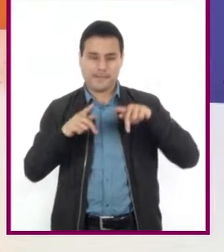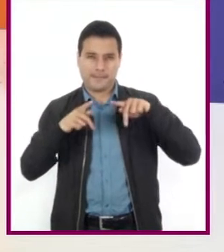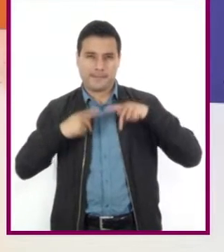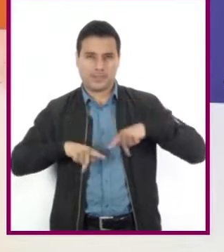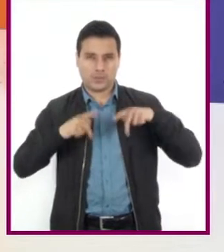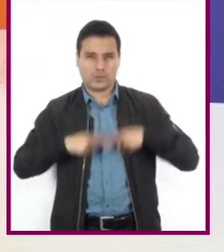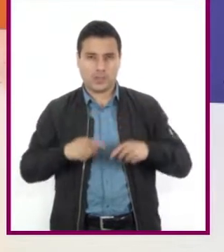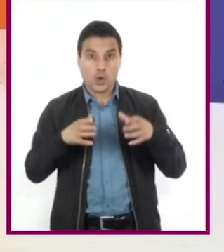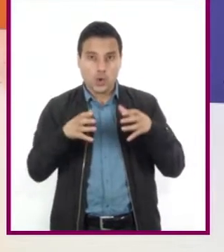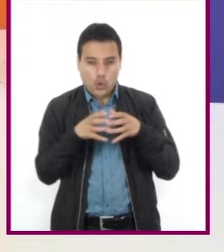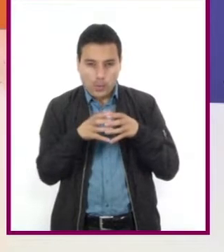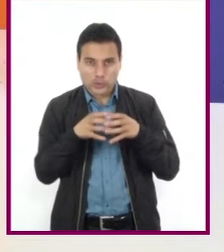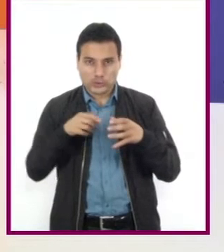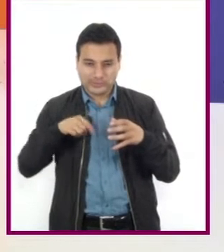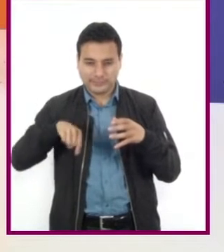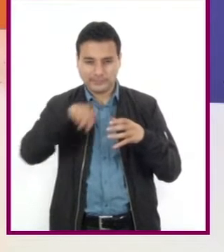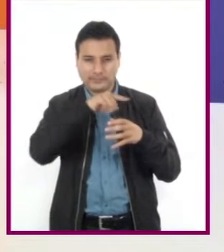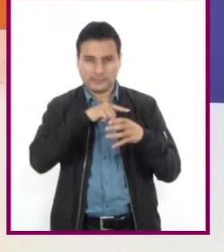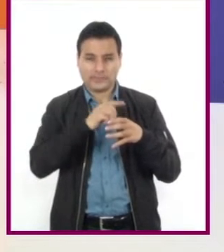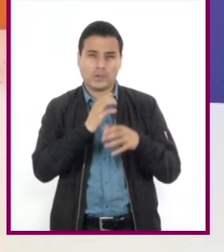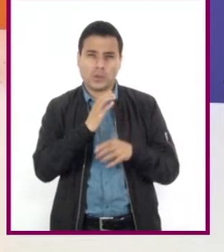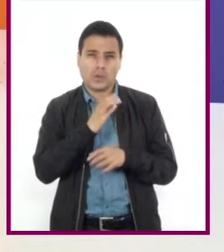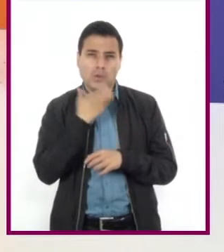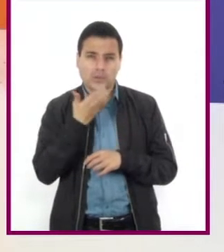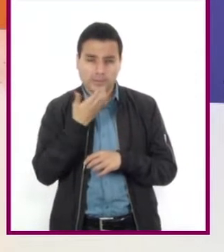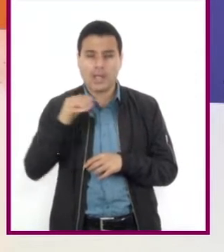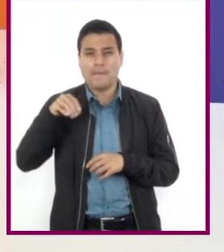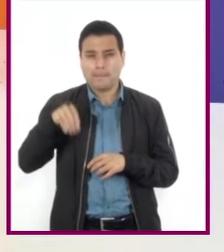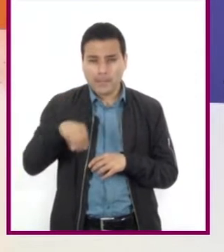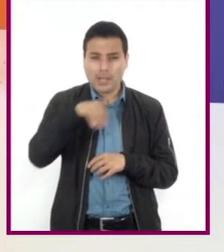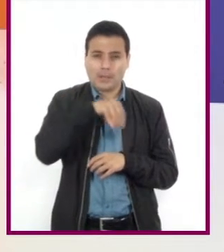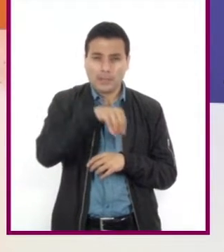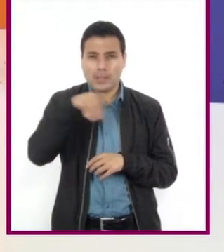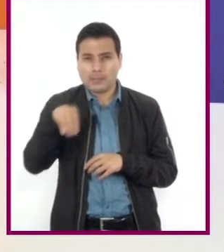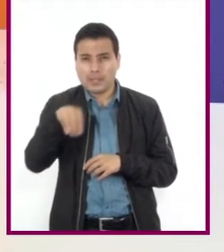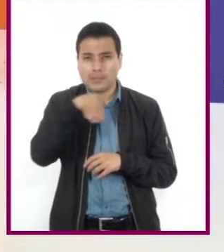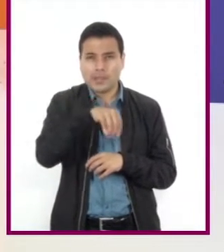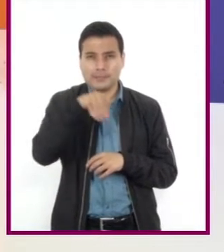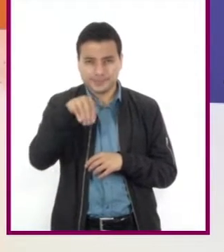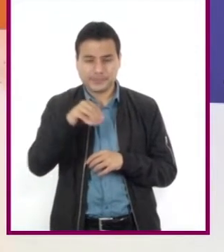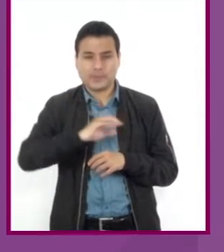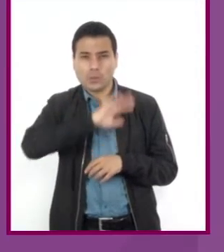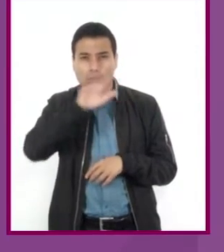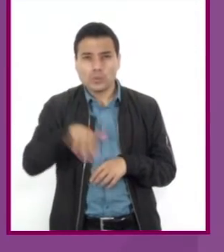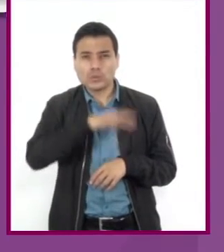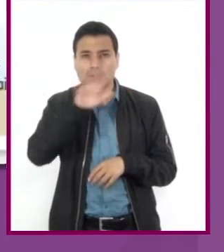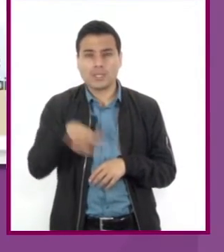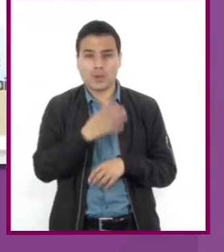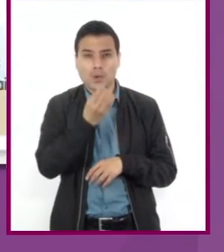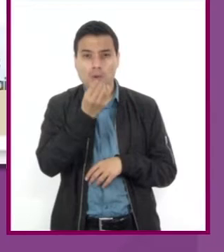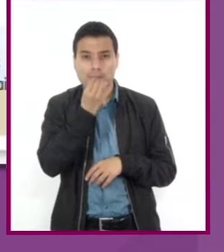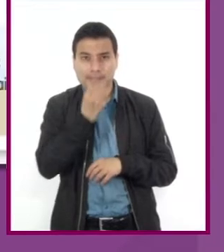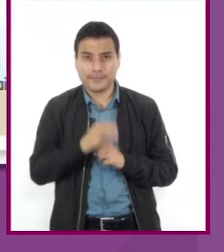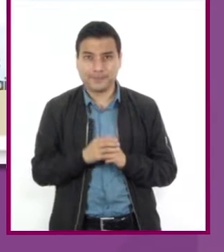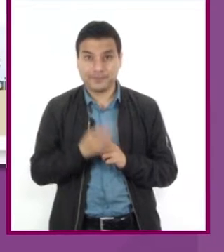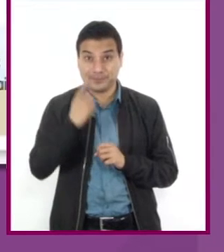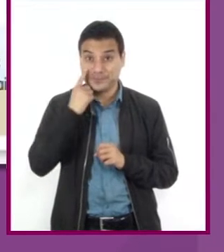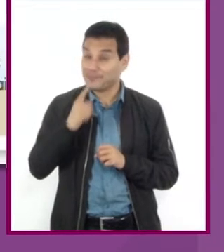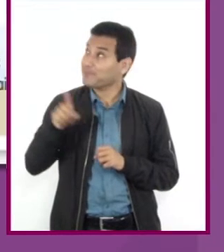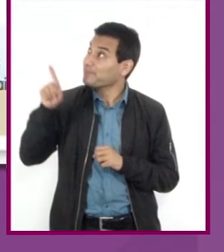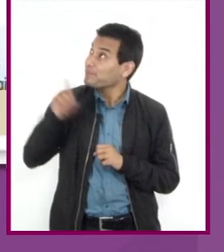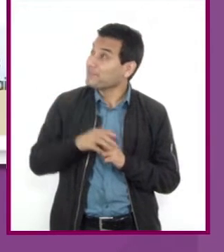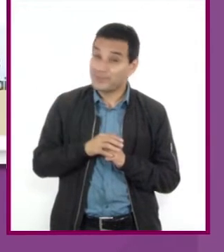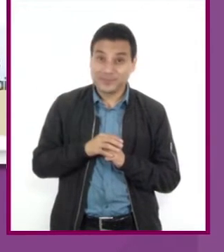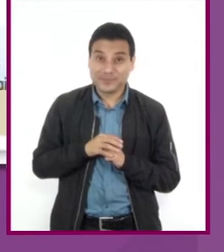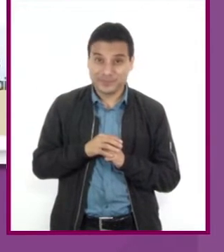decir, comunidades que se trasladaban de un lugar a otro generalmente persiguiendo su alimento, cruzaron el continente americano